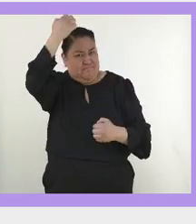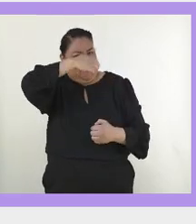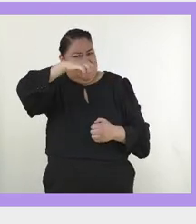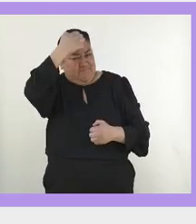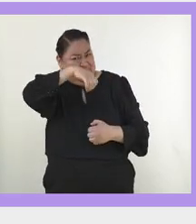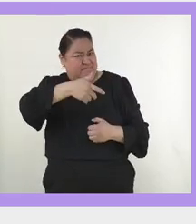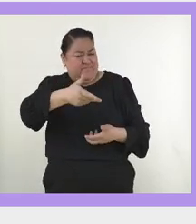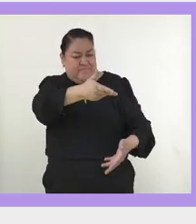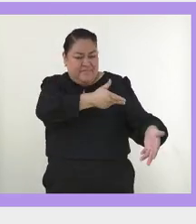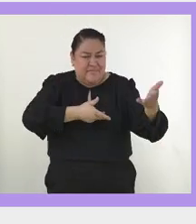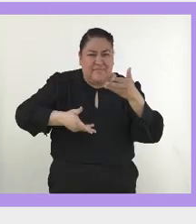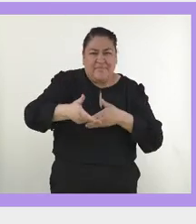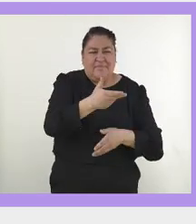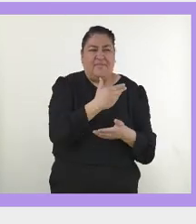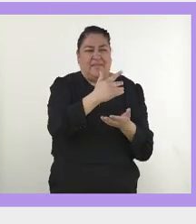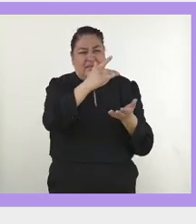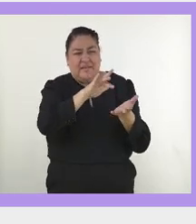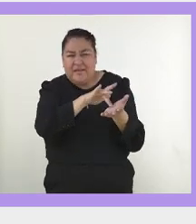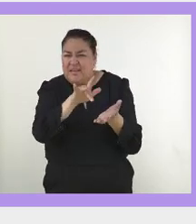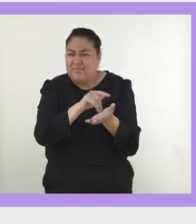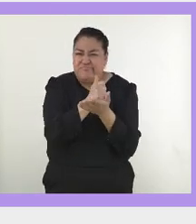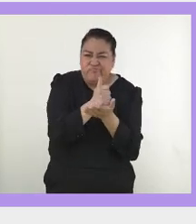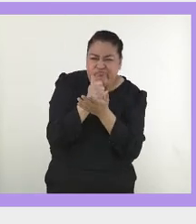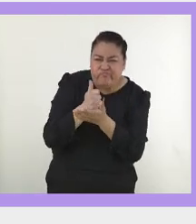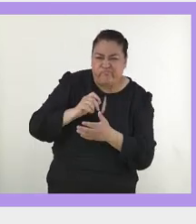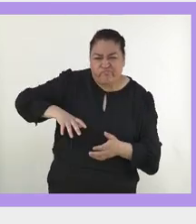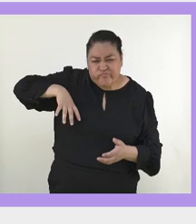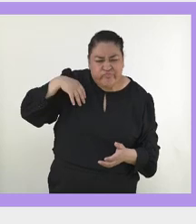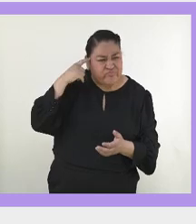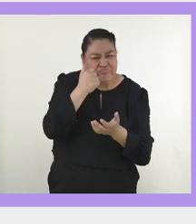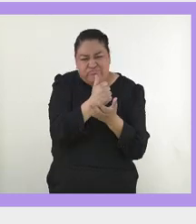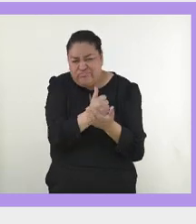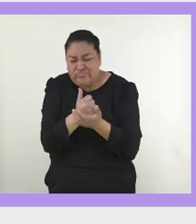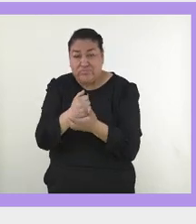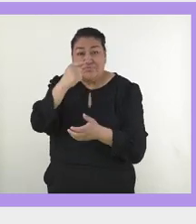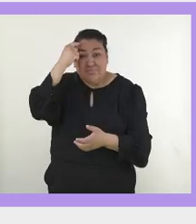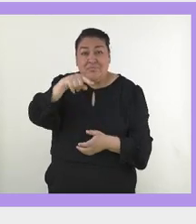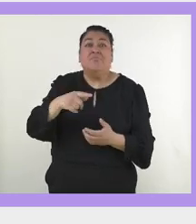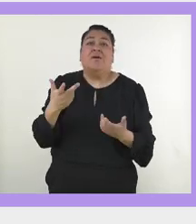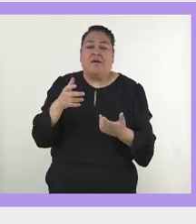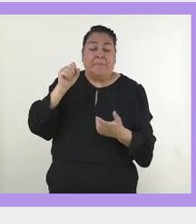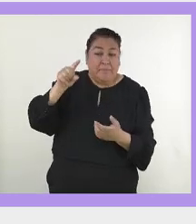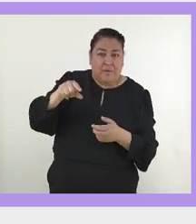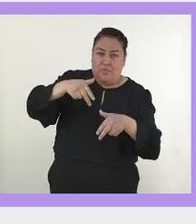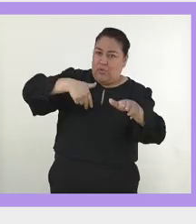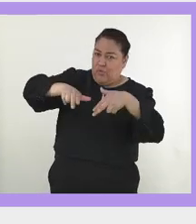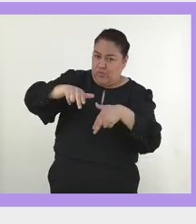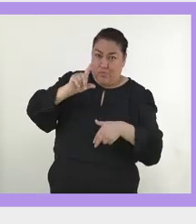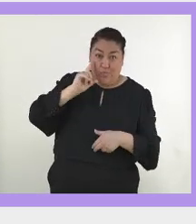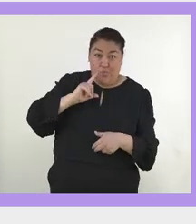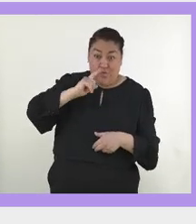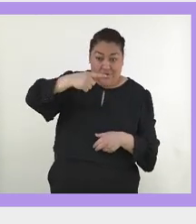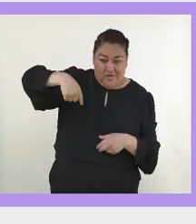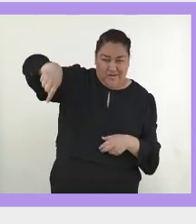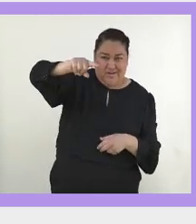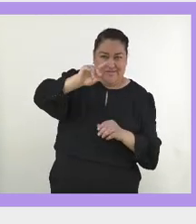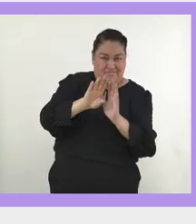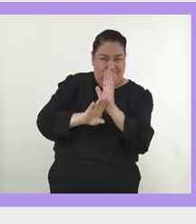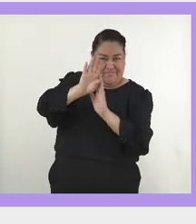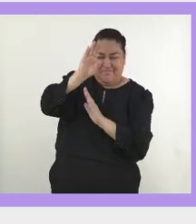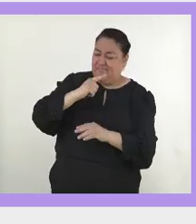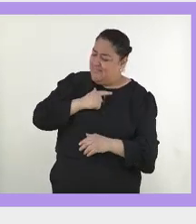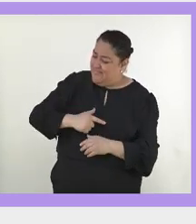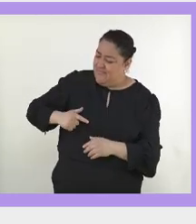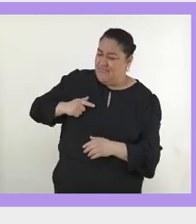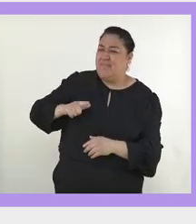lo que han podido y hasta más hasta lo imposible para que este fútbol siga creciendo Lucía Andrea un gusto estar con ustedes